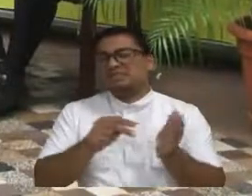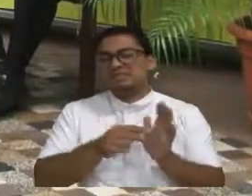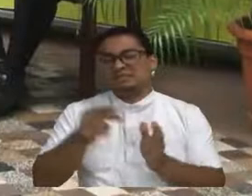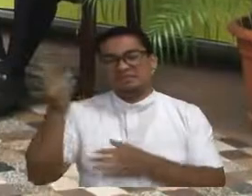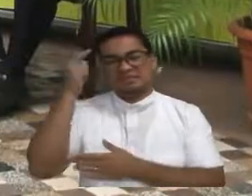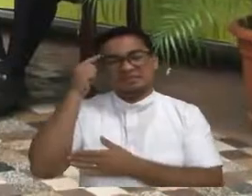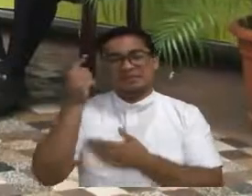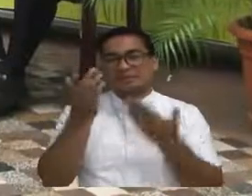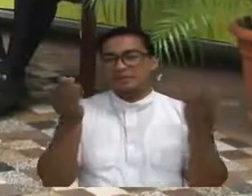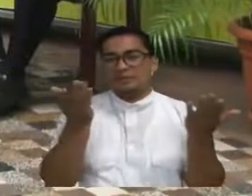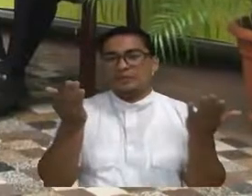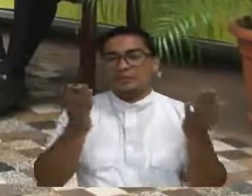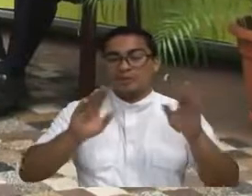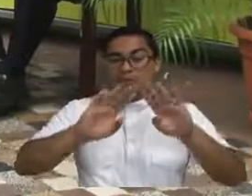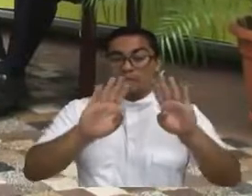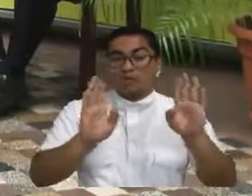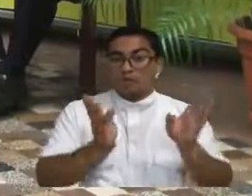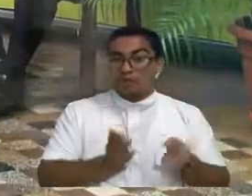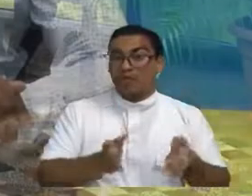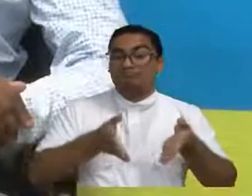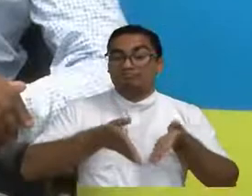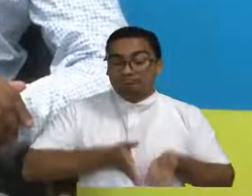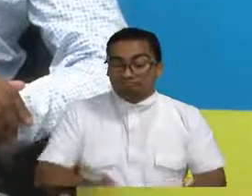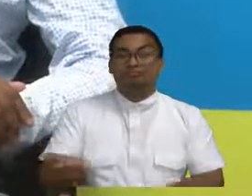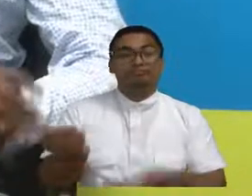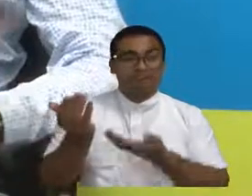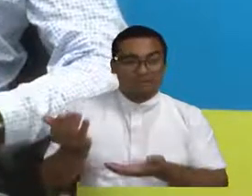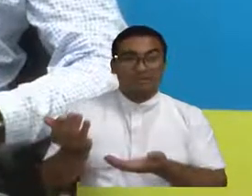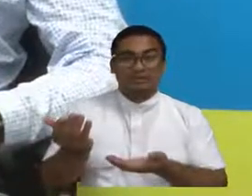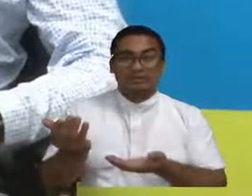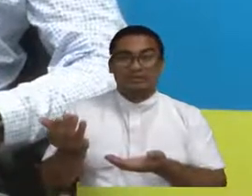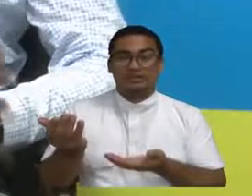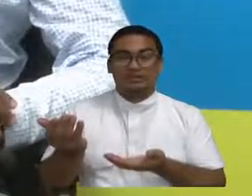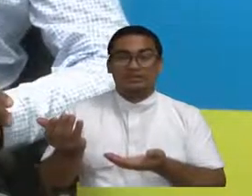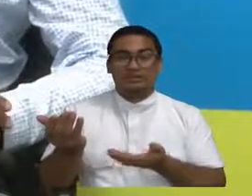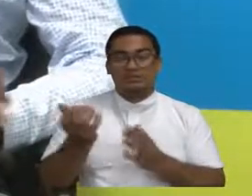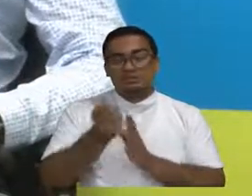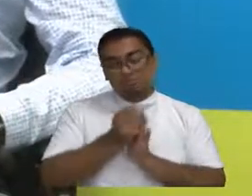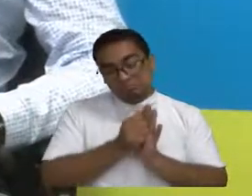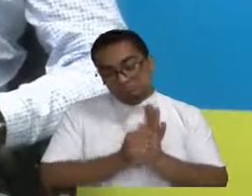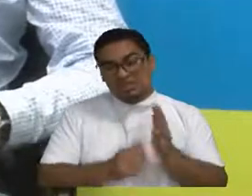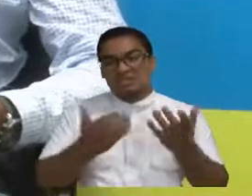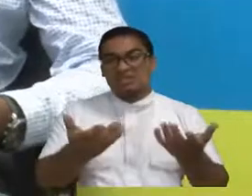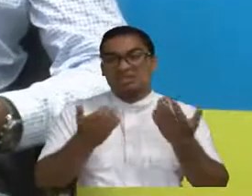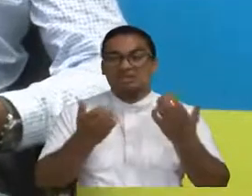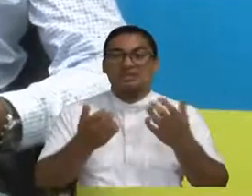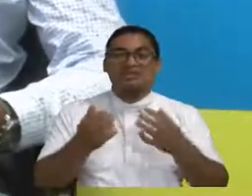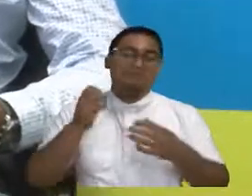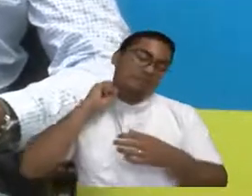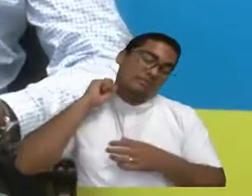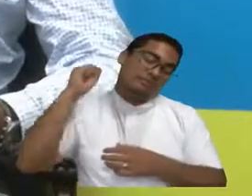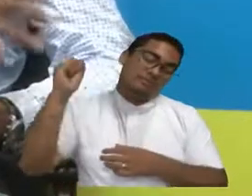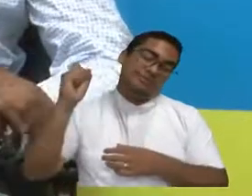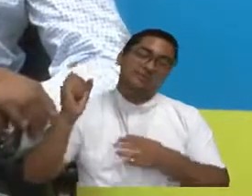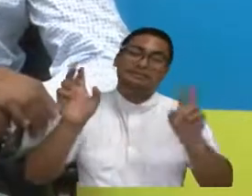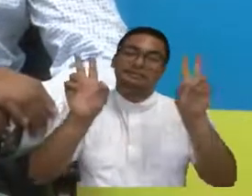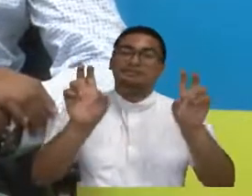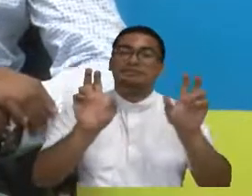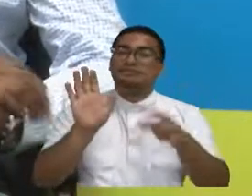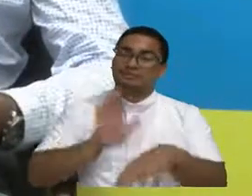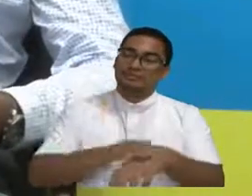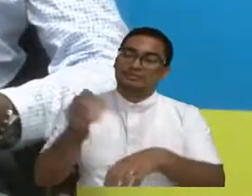ejemplo, a la mujer que acaba de dar a luz en un suicidio muchas veces. Para hablar de este tema a profundidad, pues por eso